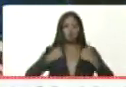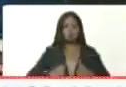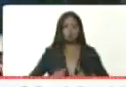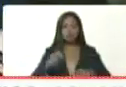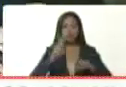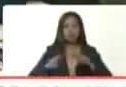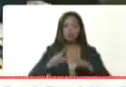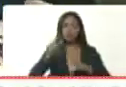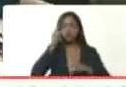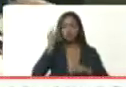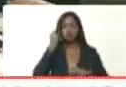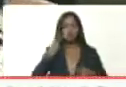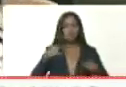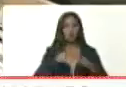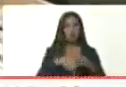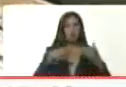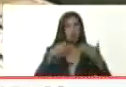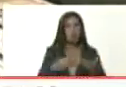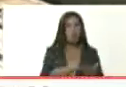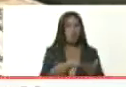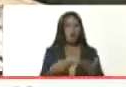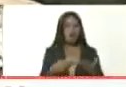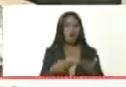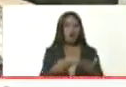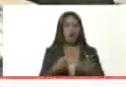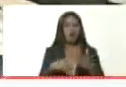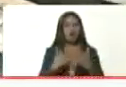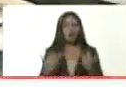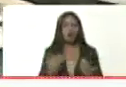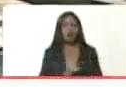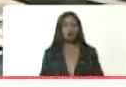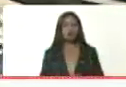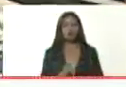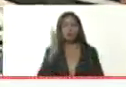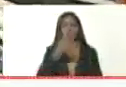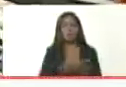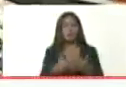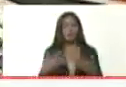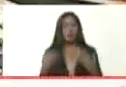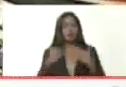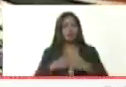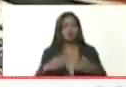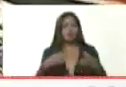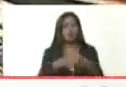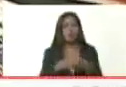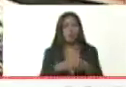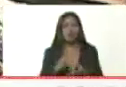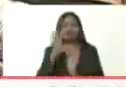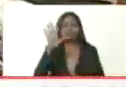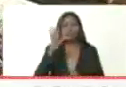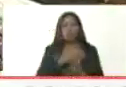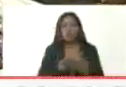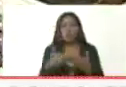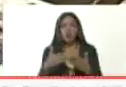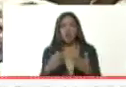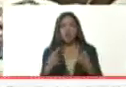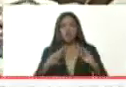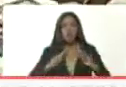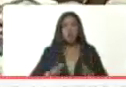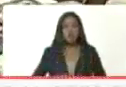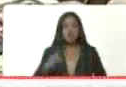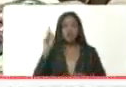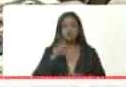niños equipos de útiles tenemos ya en las cuatro millones de equipos de útiles negros tenemos cinco millones de uniformes presidente